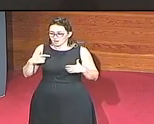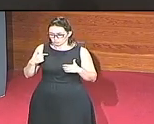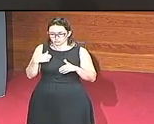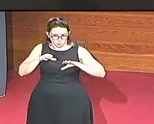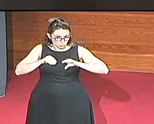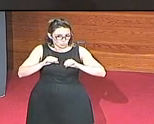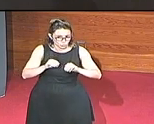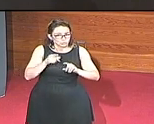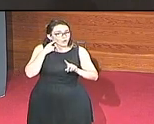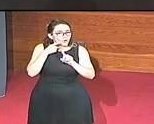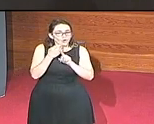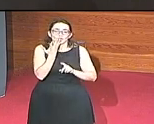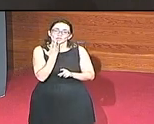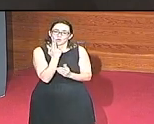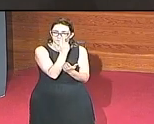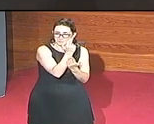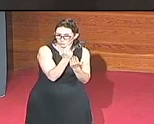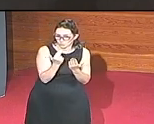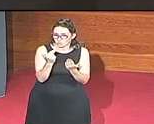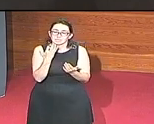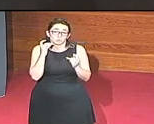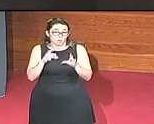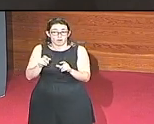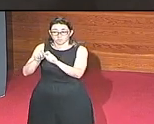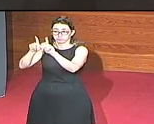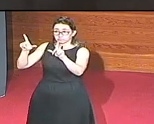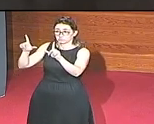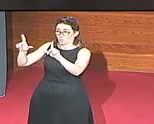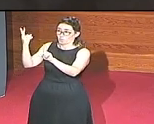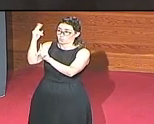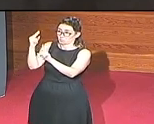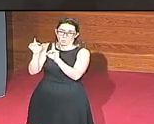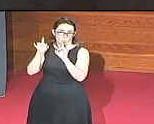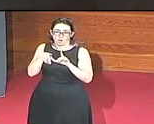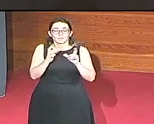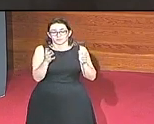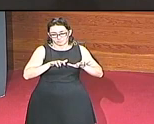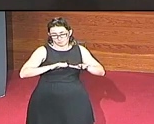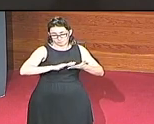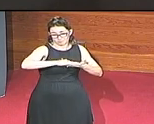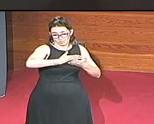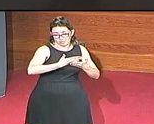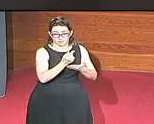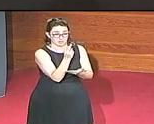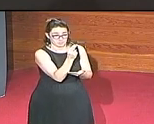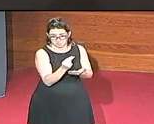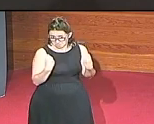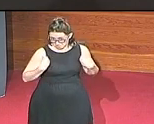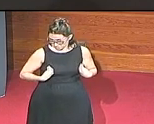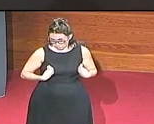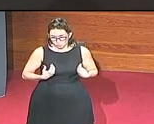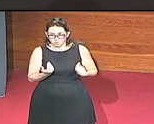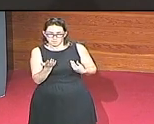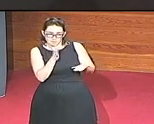para pintar pintamos como si pintas un cuadro pero sobre una pantalla al final es exactamente lo mismo no utilizamos millones de